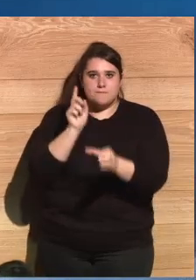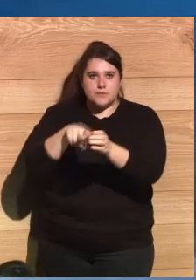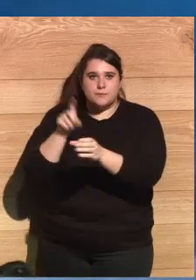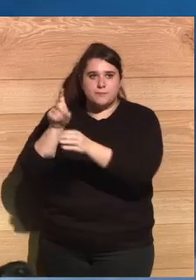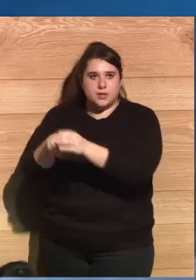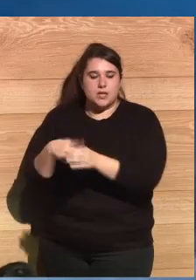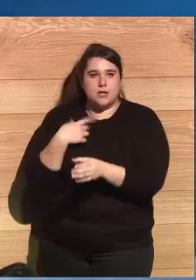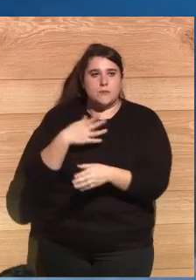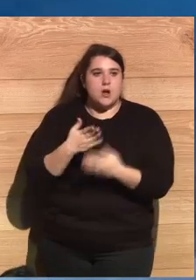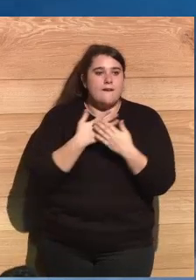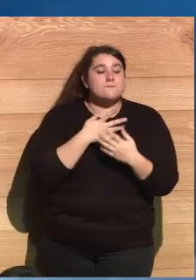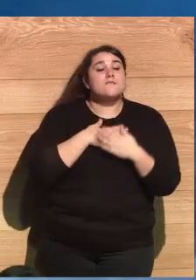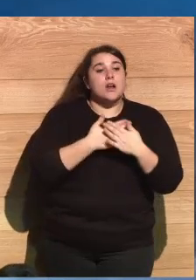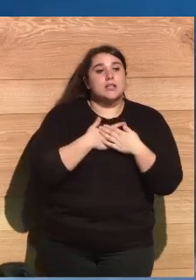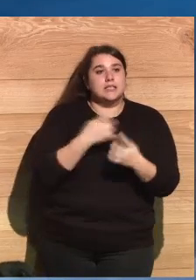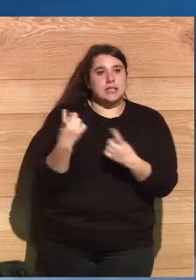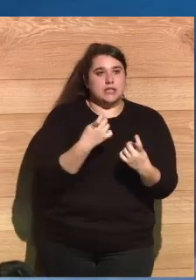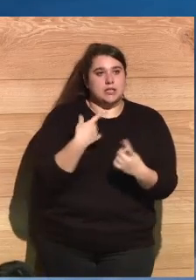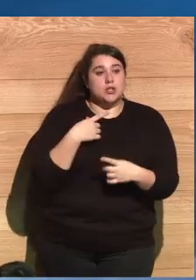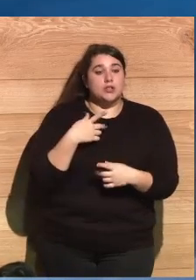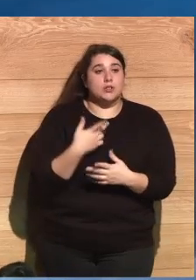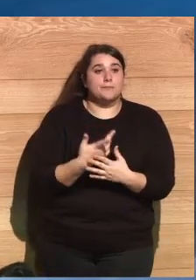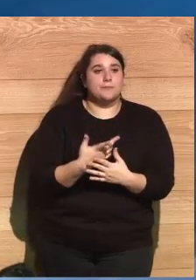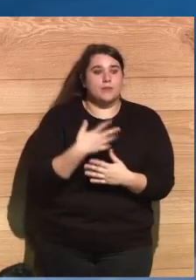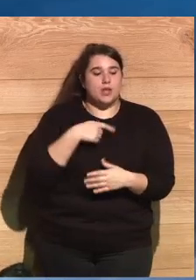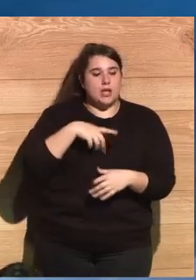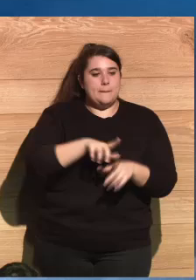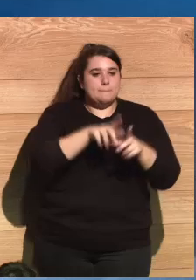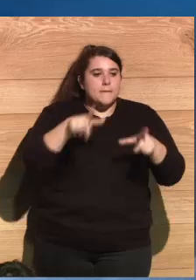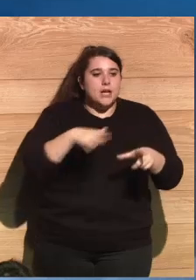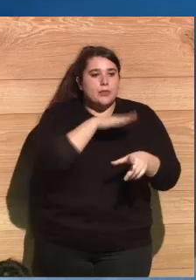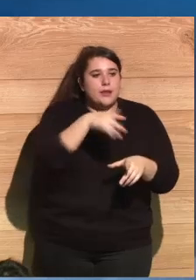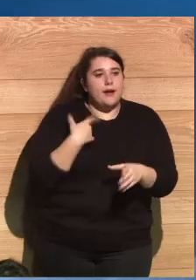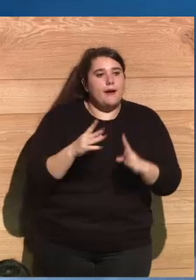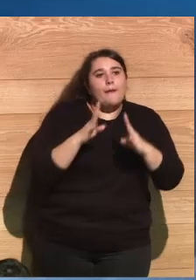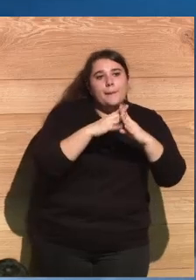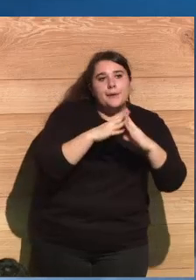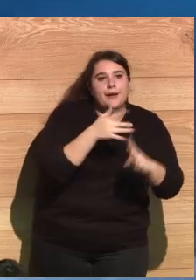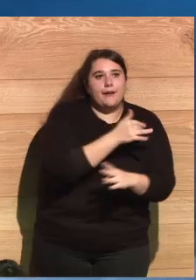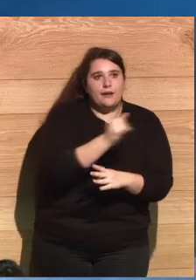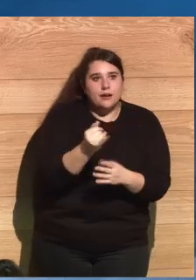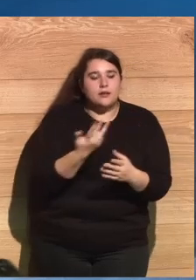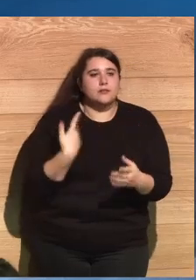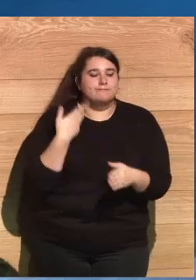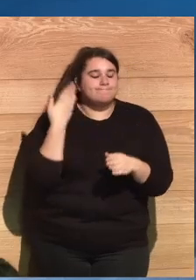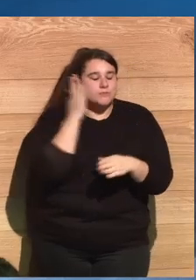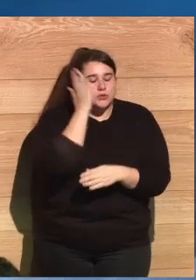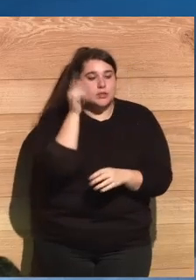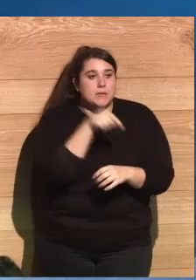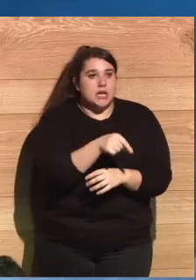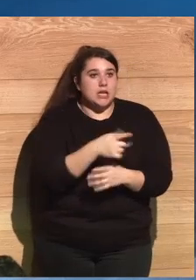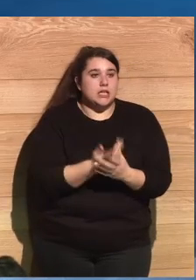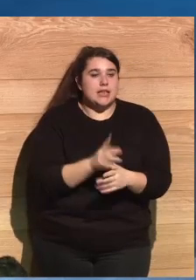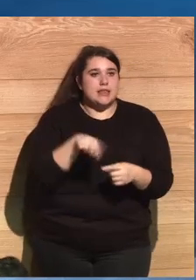que hiciese voluntariado. Entonces nos quedábamos en grandes naves durmiendo o en tiendas de campaña, y de pronto, a raíz de lo del